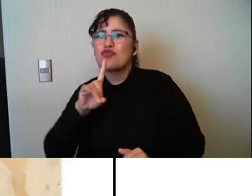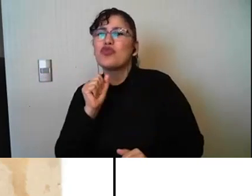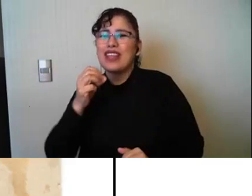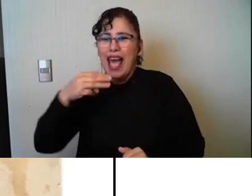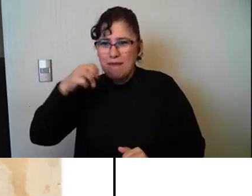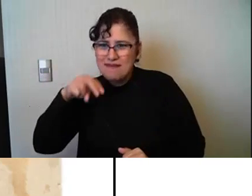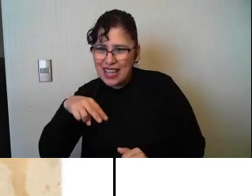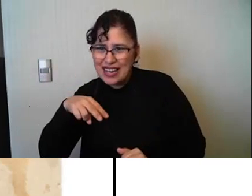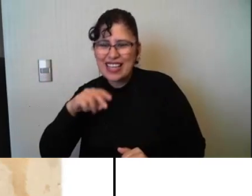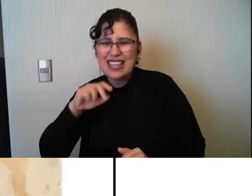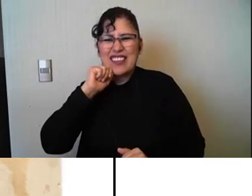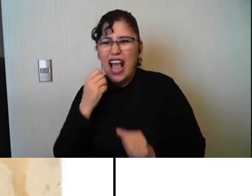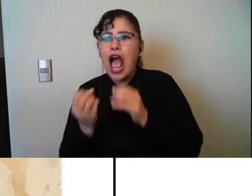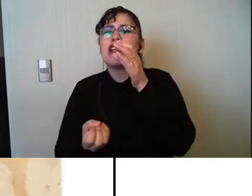al